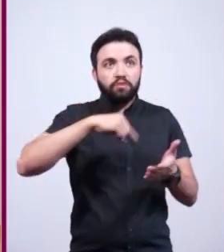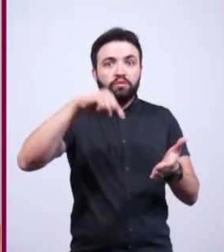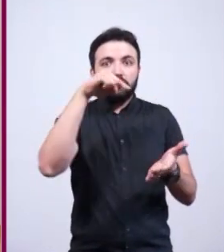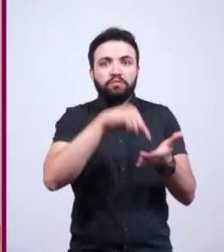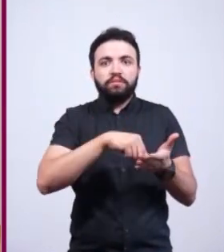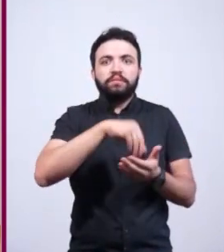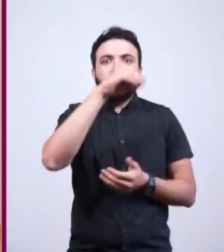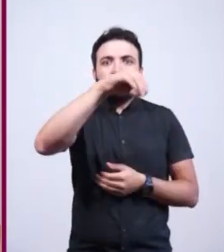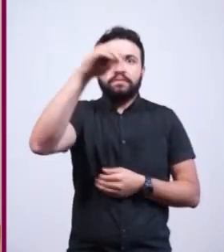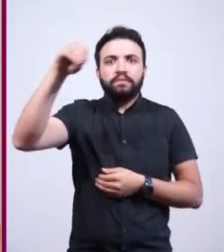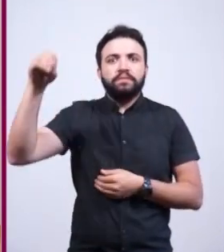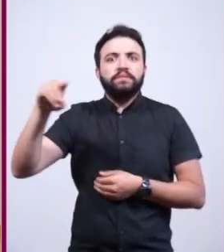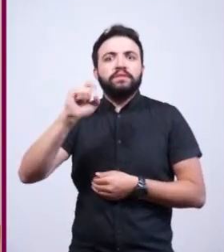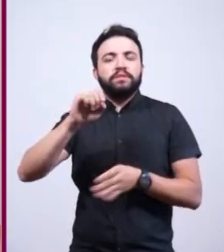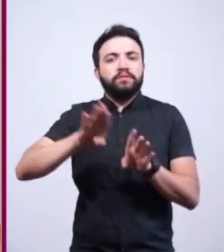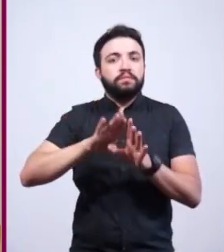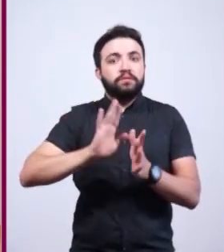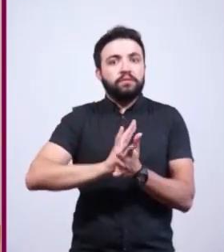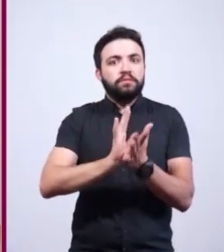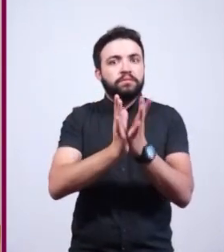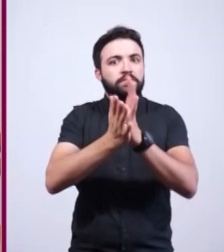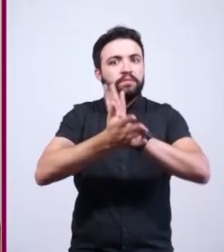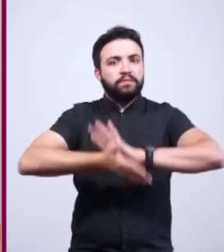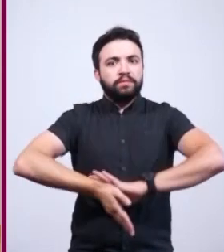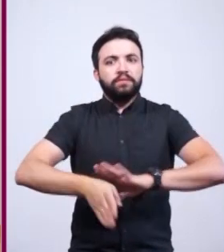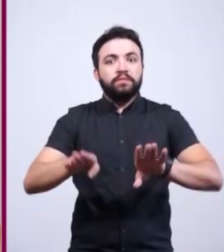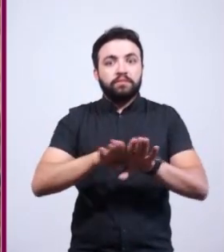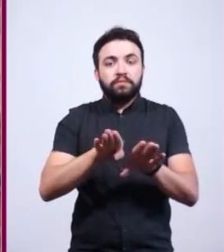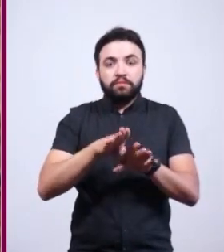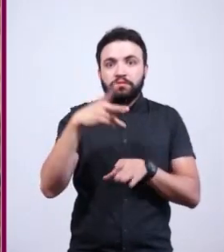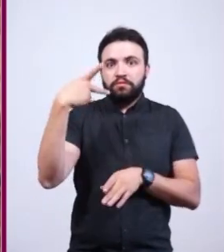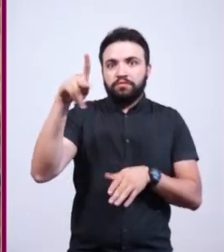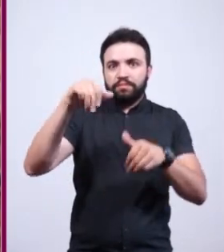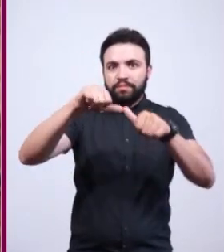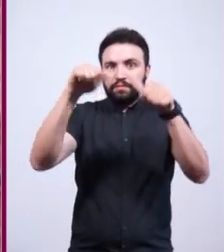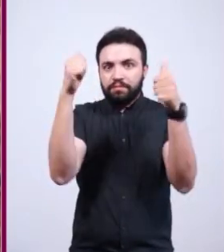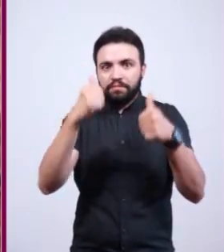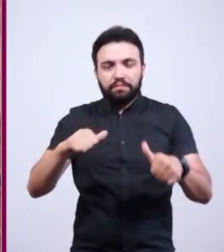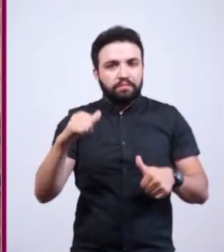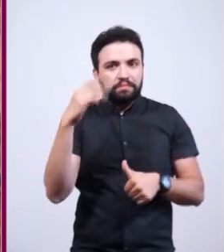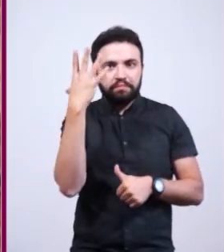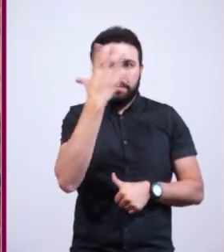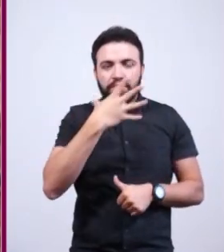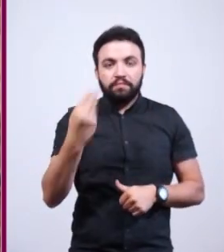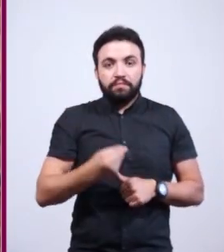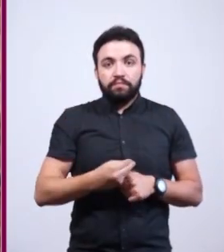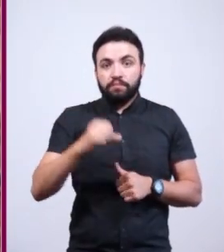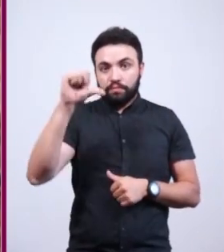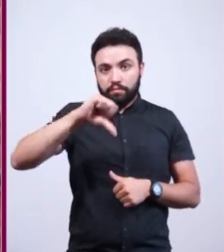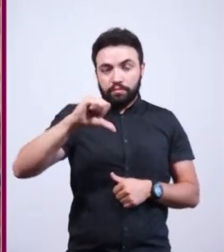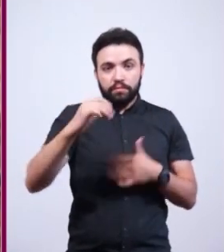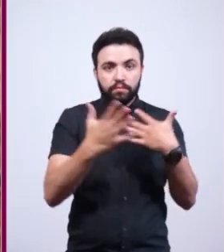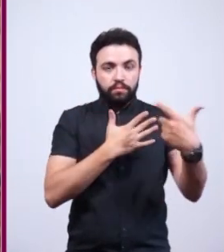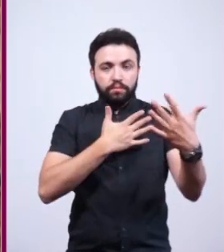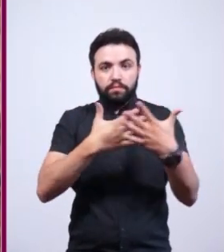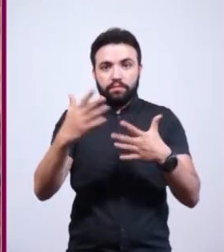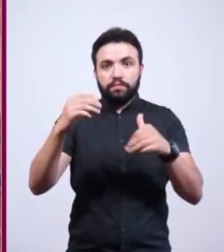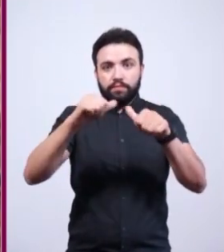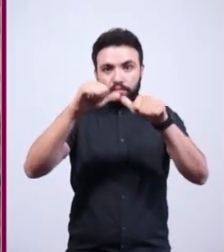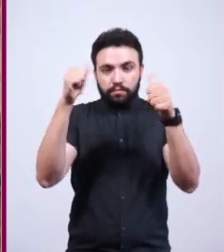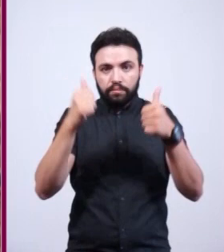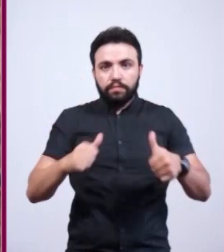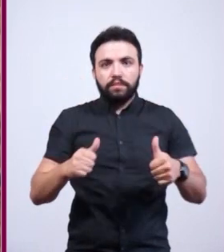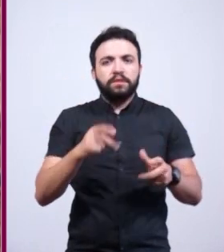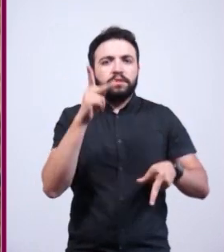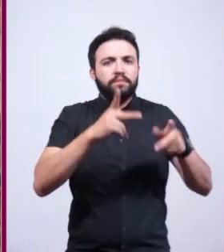que finalmente se han convertido en narraciones dentro de sus obras. Así es, Fer. Hoy en De la Mano de los Artistas vamos a platicar con